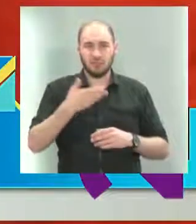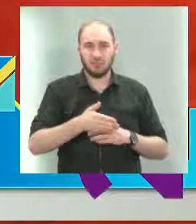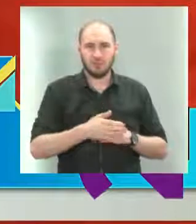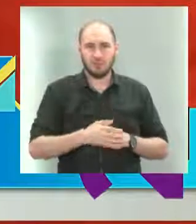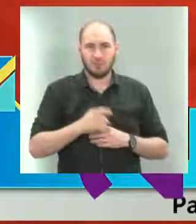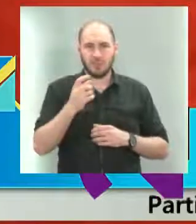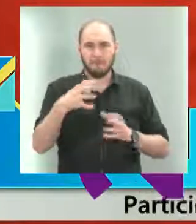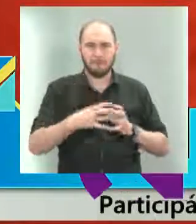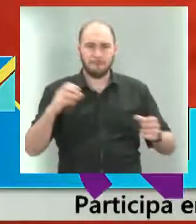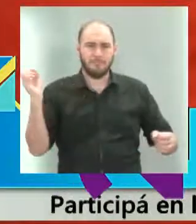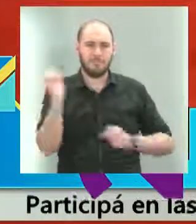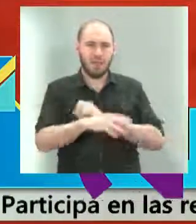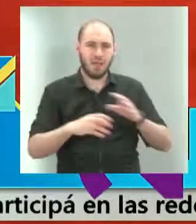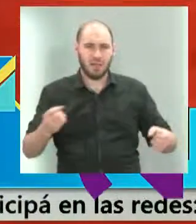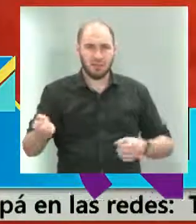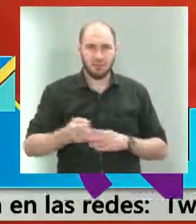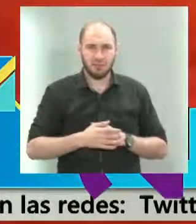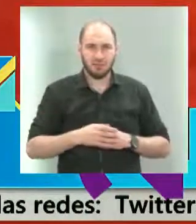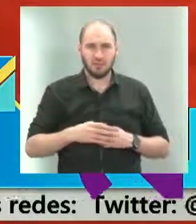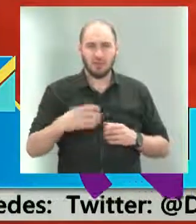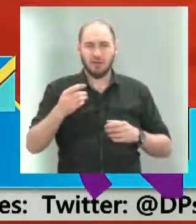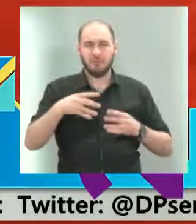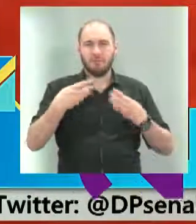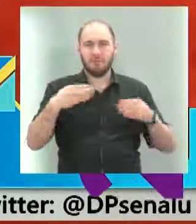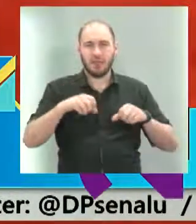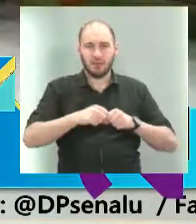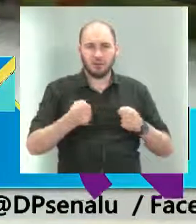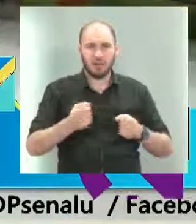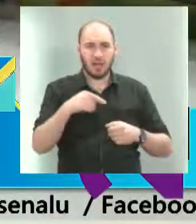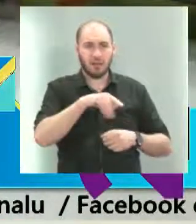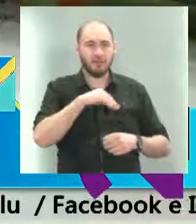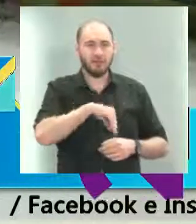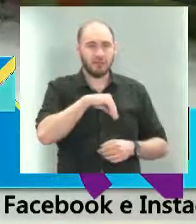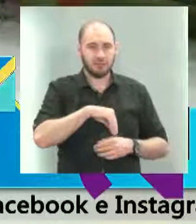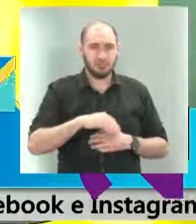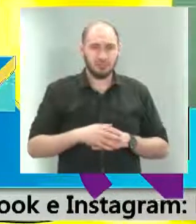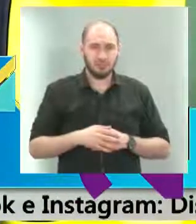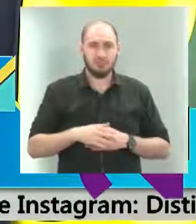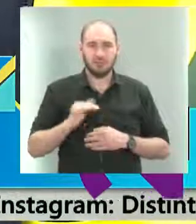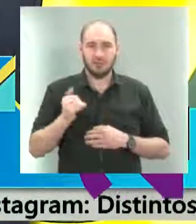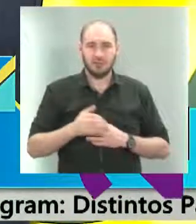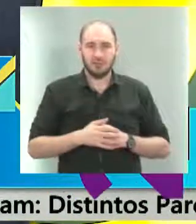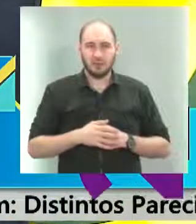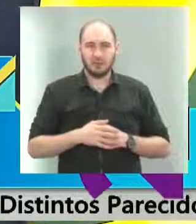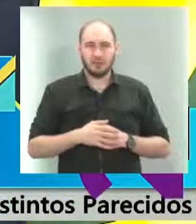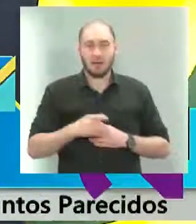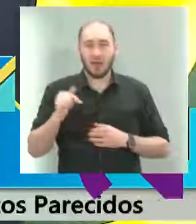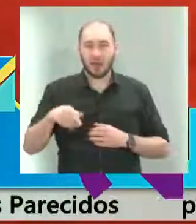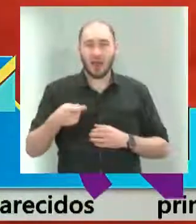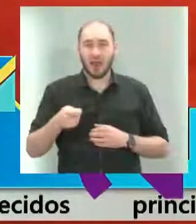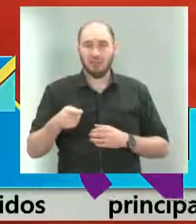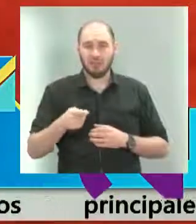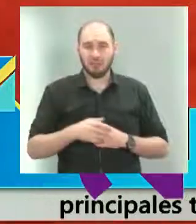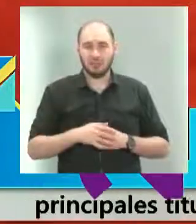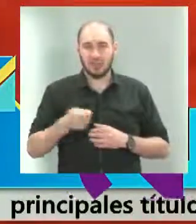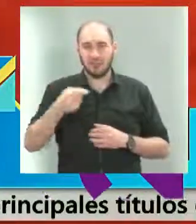me tiraban piedra, tiraban de todo, rompían vidrio. Bueno, hace poco fueron víctimas de una... Claro. Sí, de hecho, nosotros, ahora... Y a mí en la hora la Valle, en la